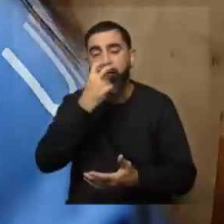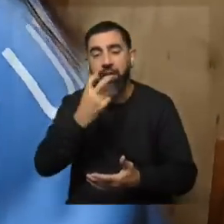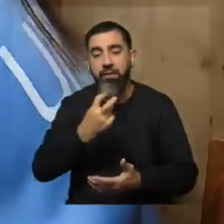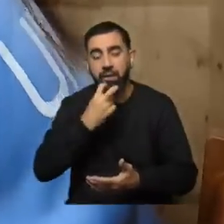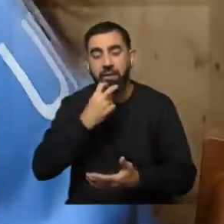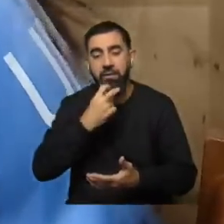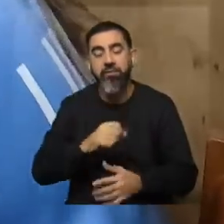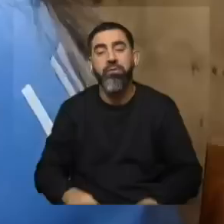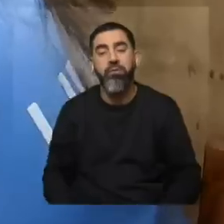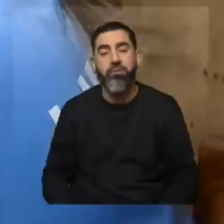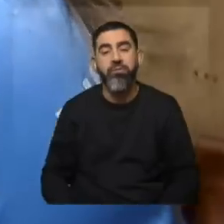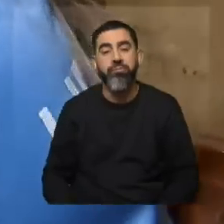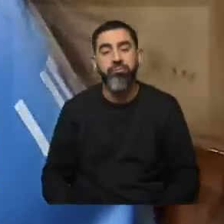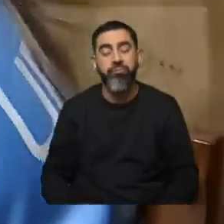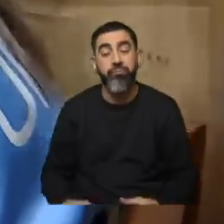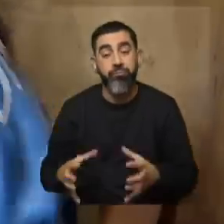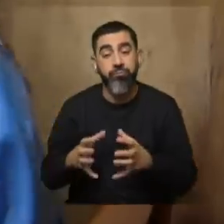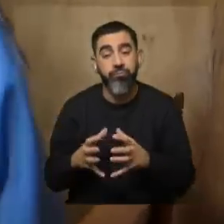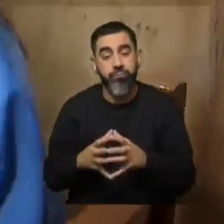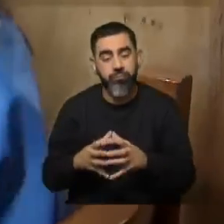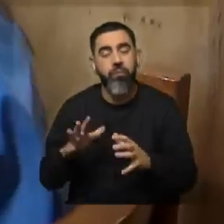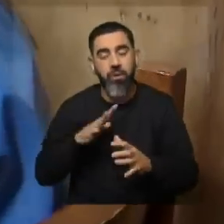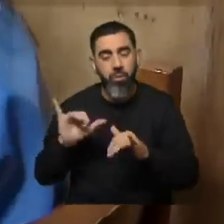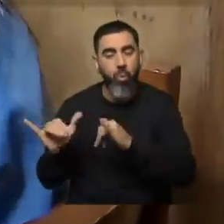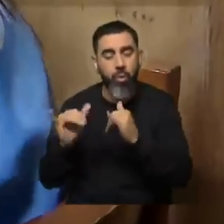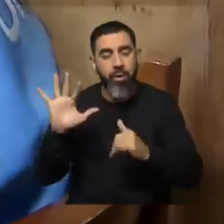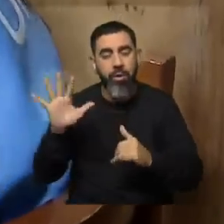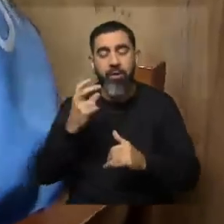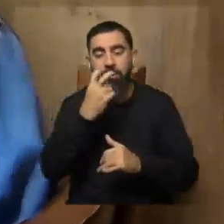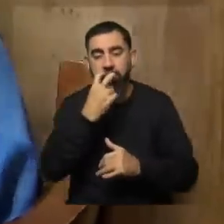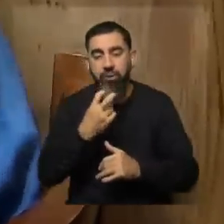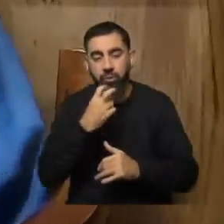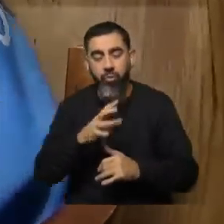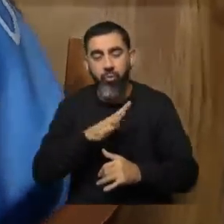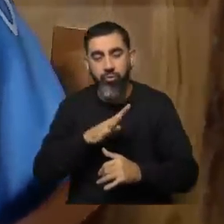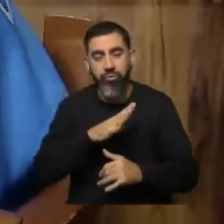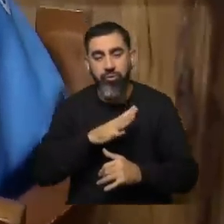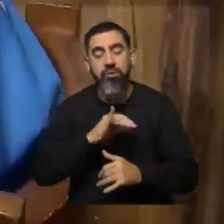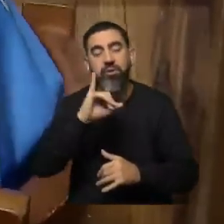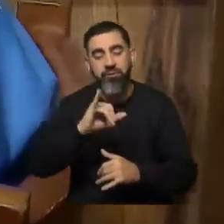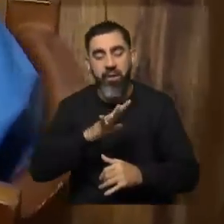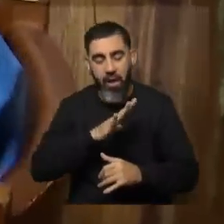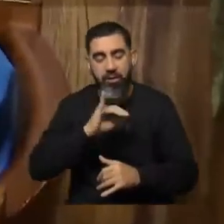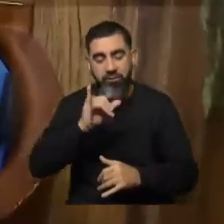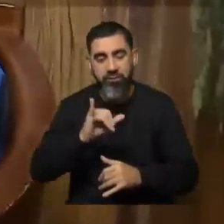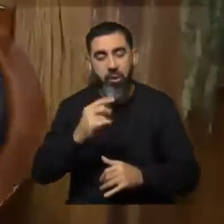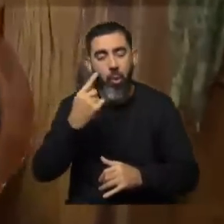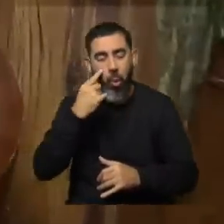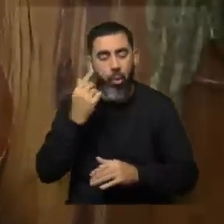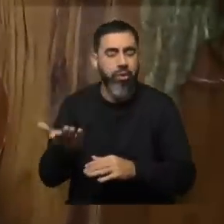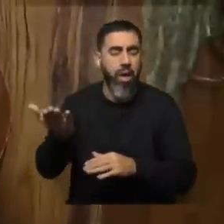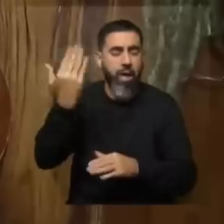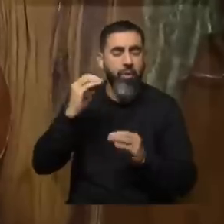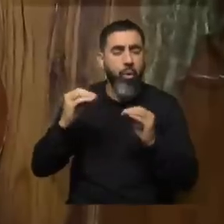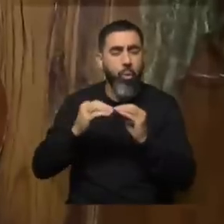José esta delegación tiene varios jugadoras Desde allí de San José Sí algo así ya las conocía